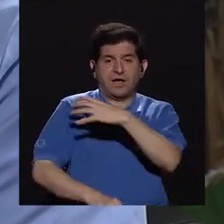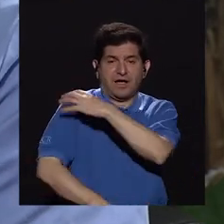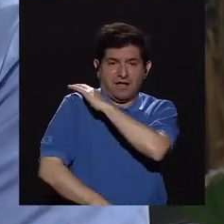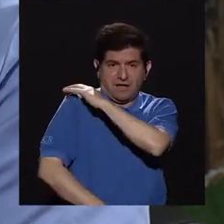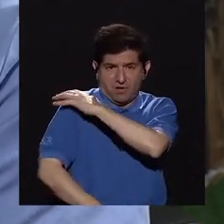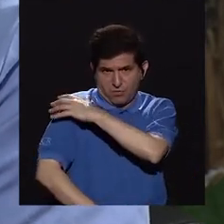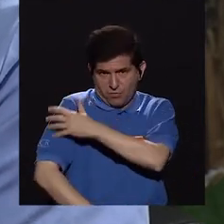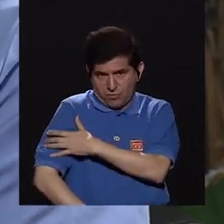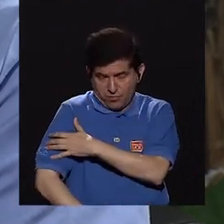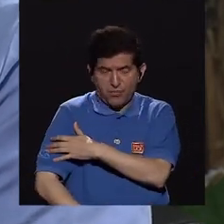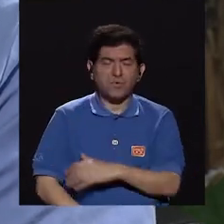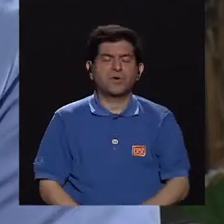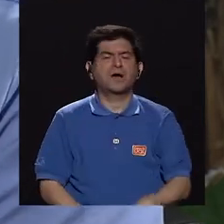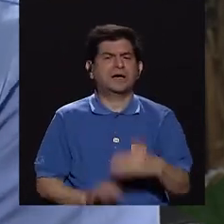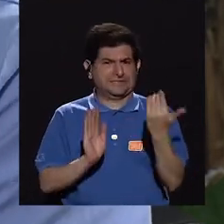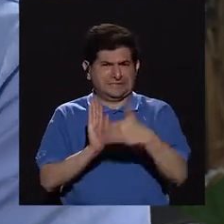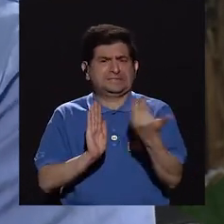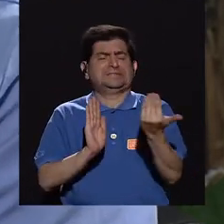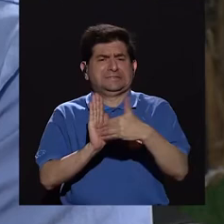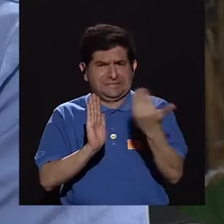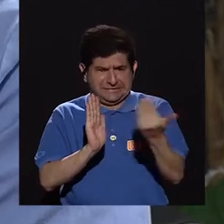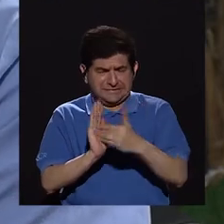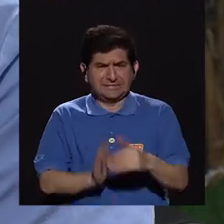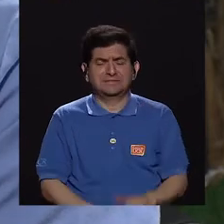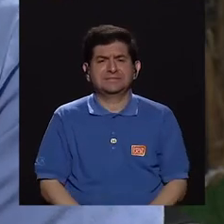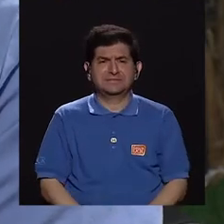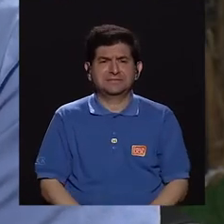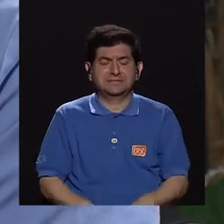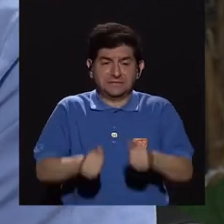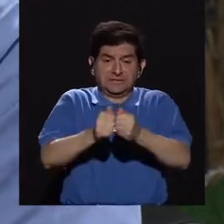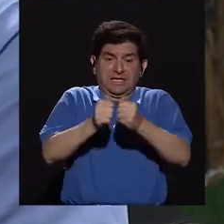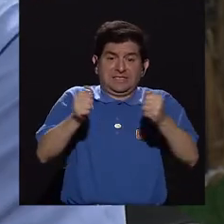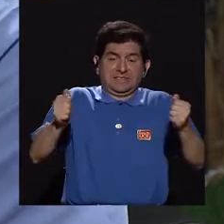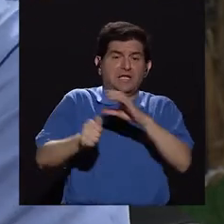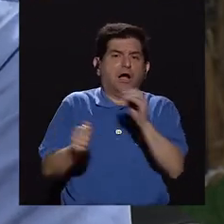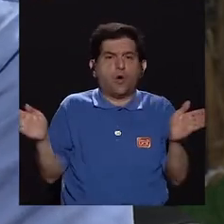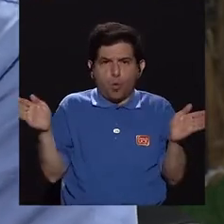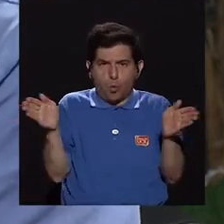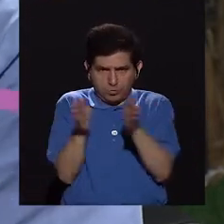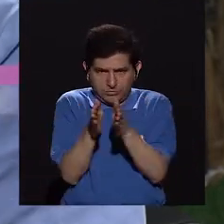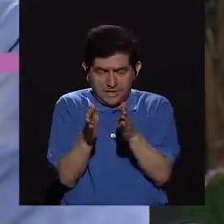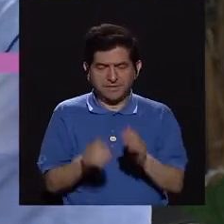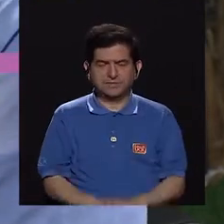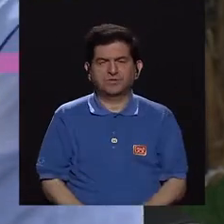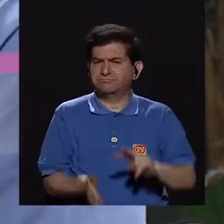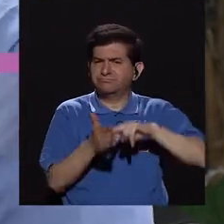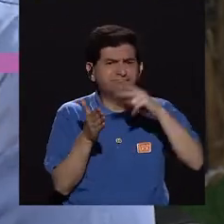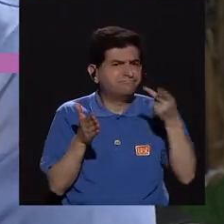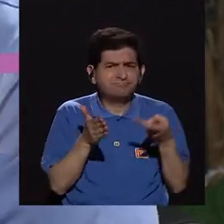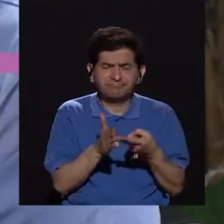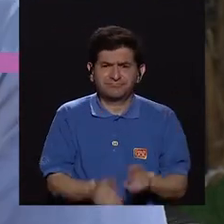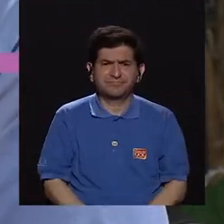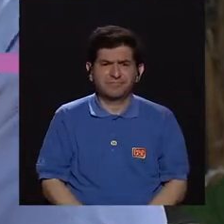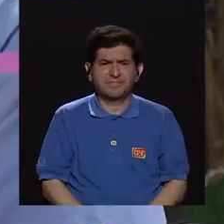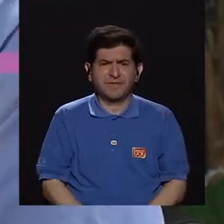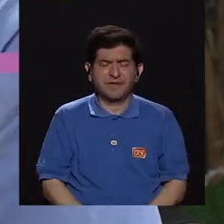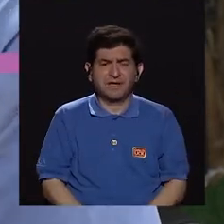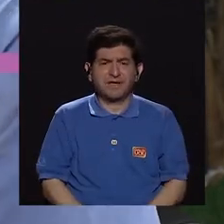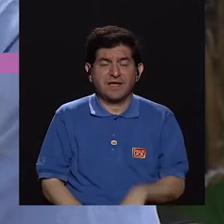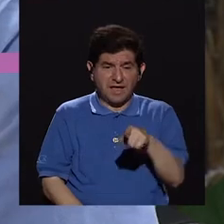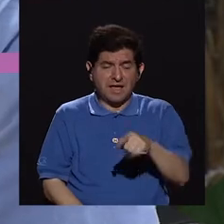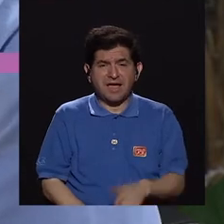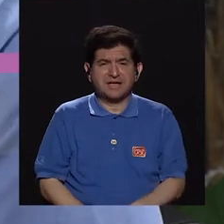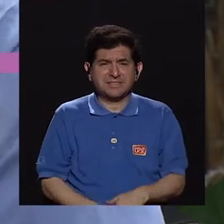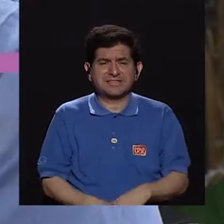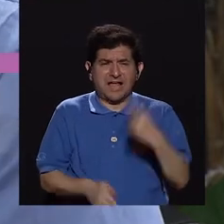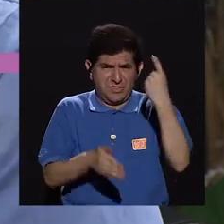integridad uh-huh. Se vean muy afectados, ¿verdad? Se vean elongados en exceso o contraídos. Uh-huh. ¿A qué voy con esto? Bueno, la contracción de